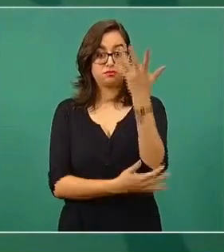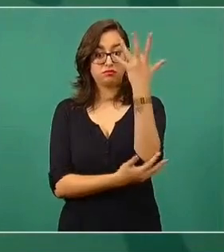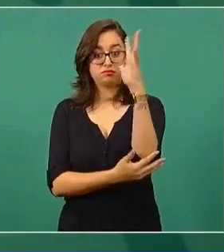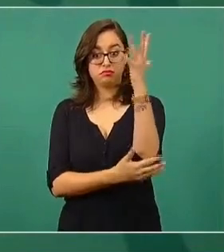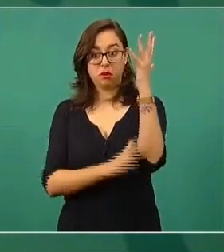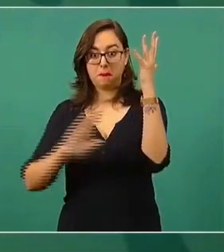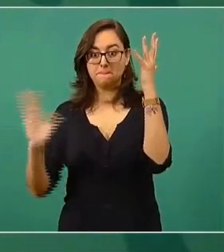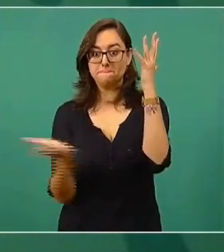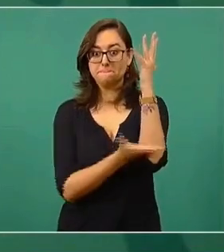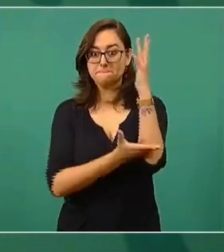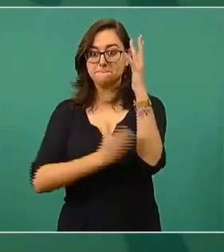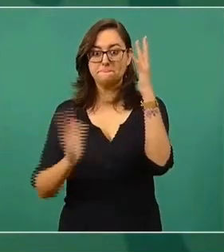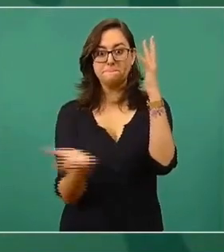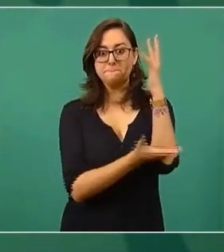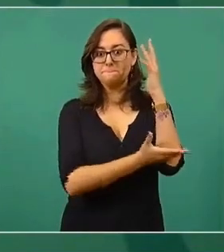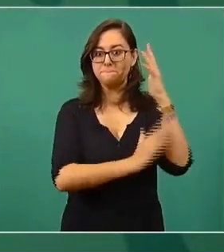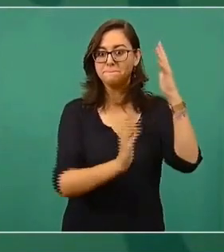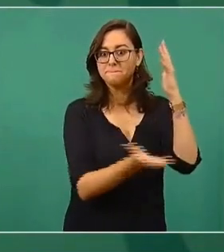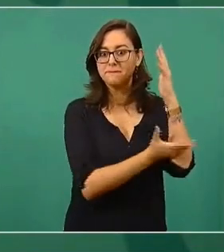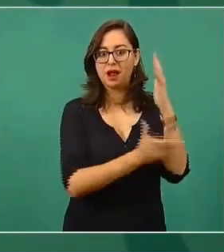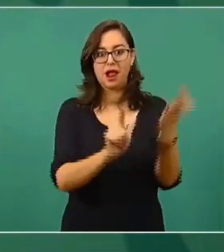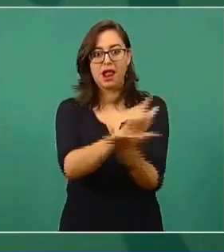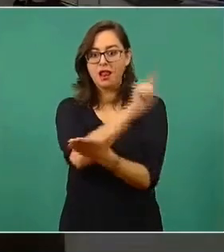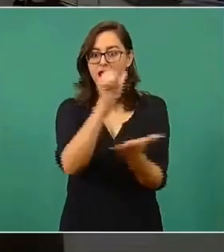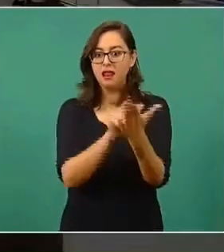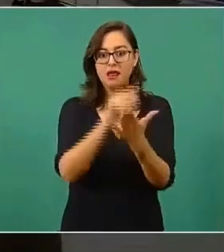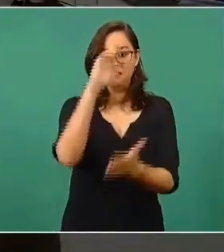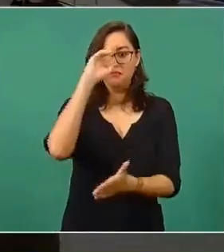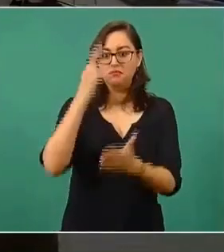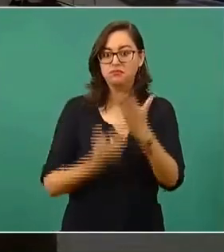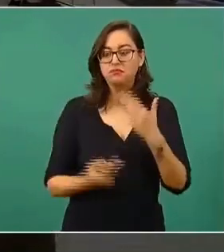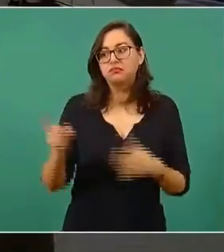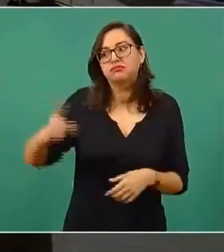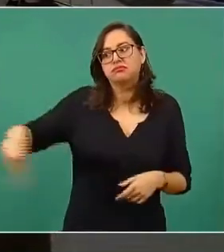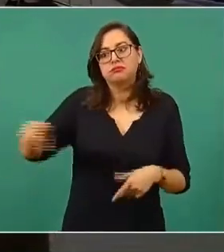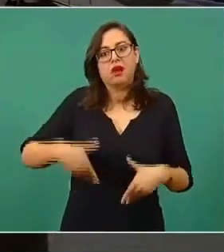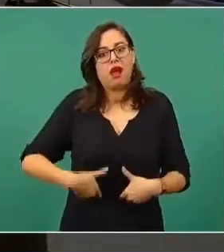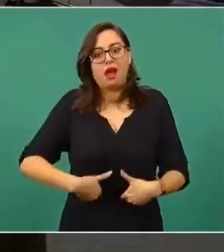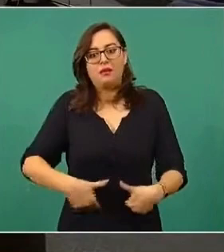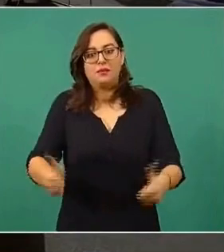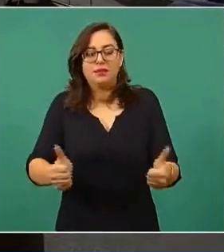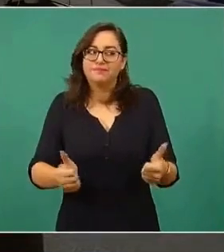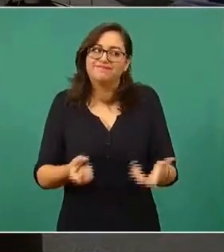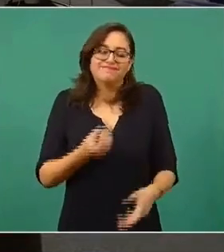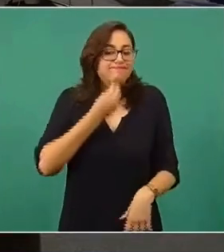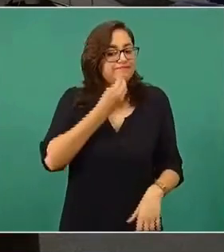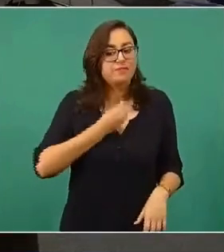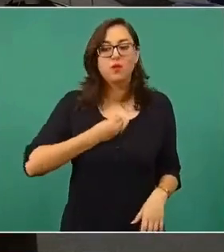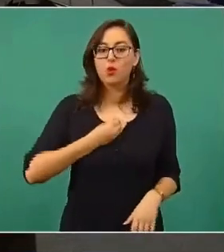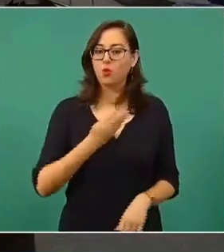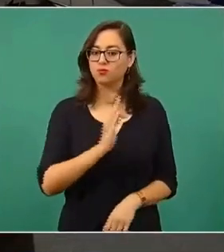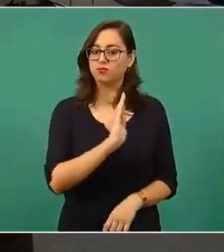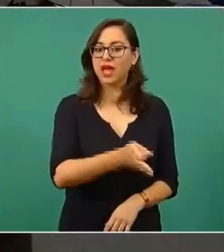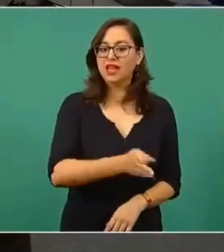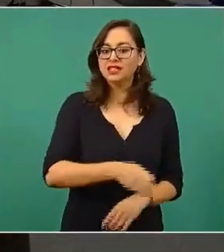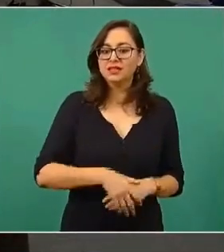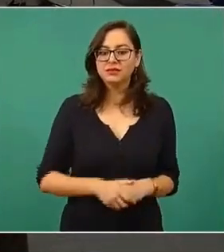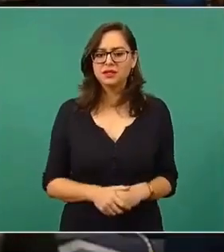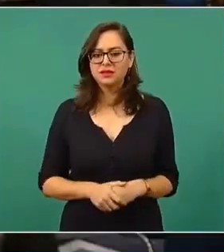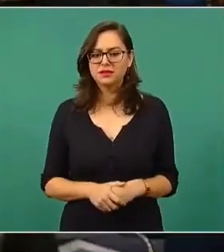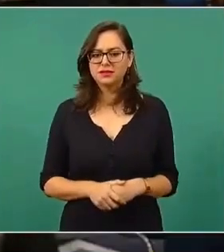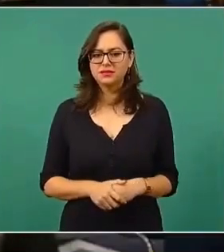pues lo tienen que hacer, porque no tienen opciones, no tienen alternativas. ¿Y por qué no